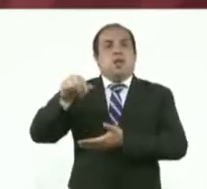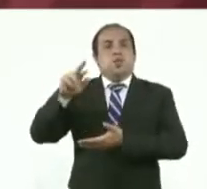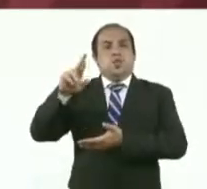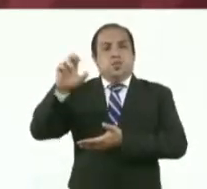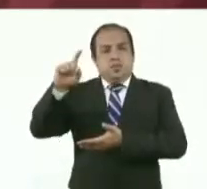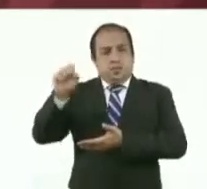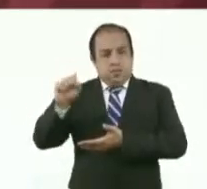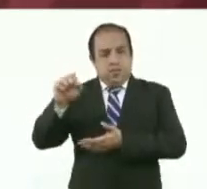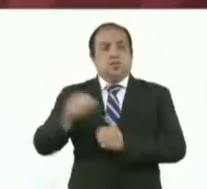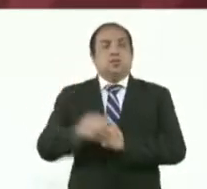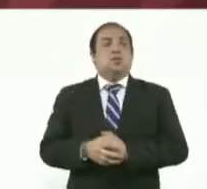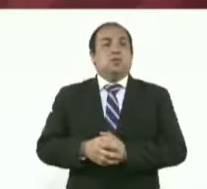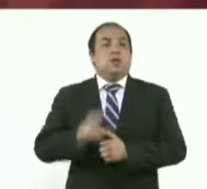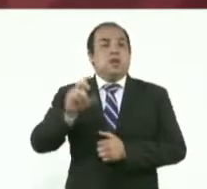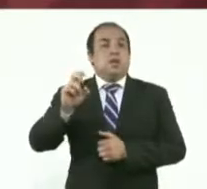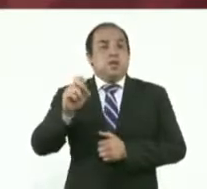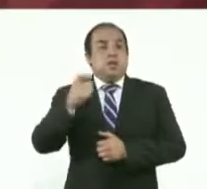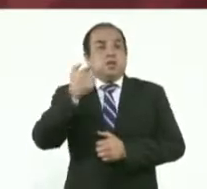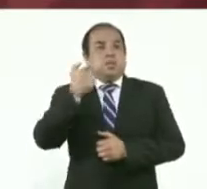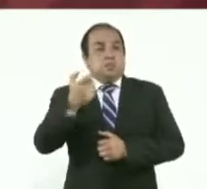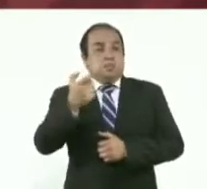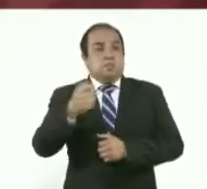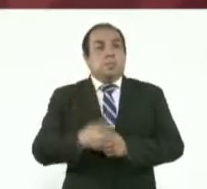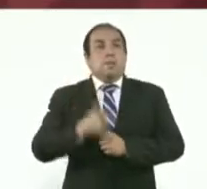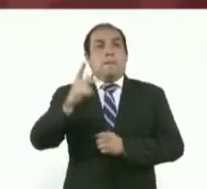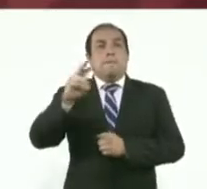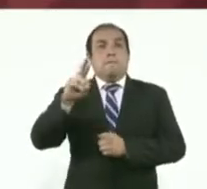pesos prácticamente la Premium.